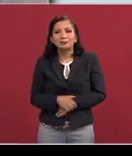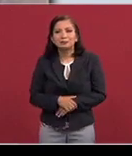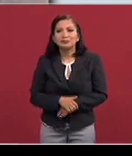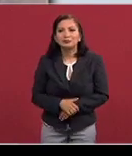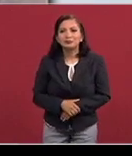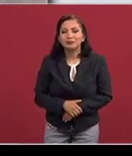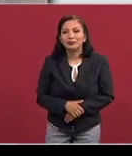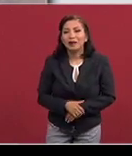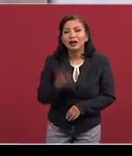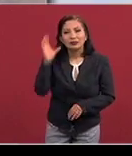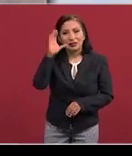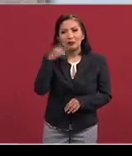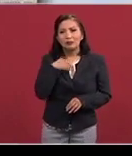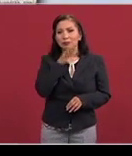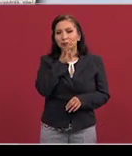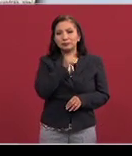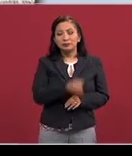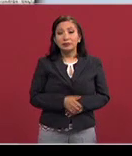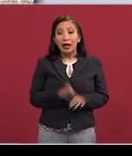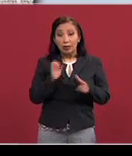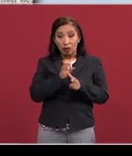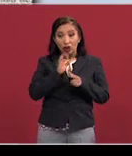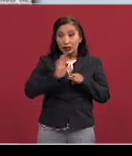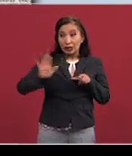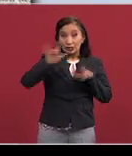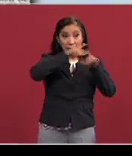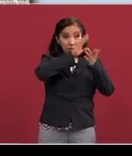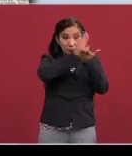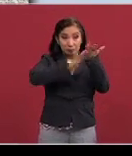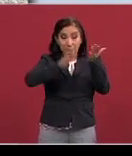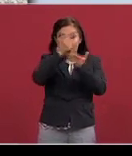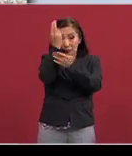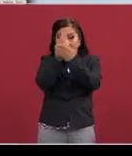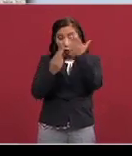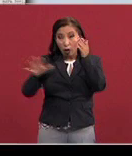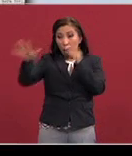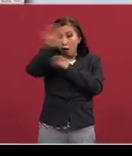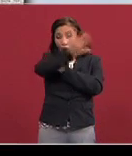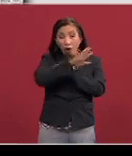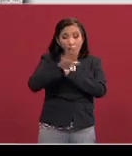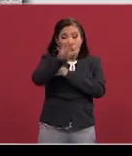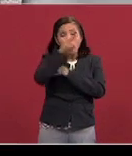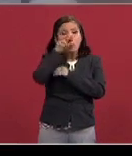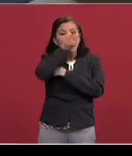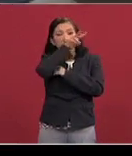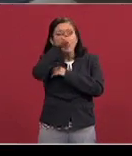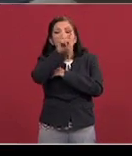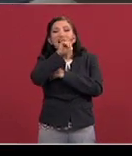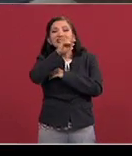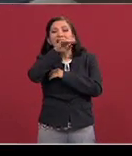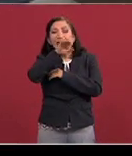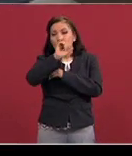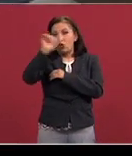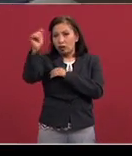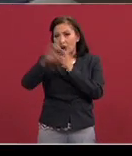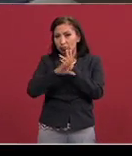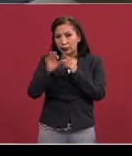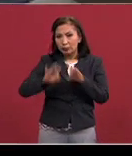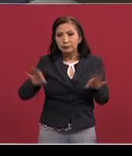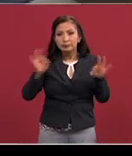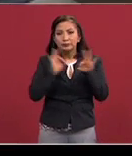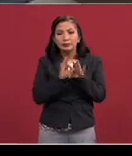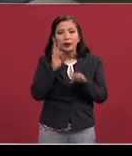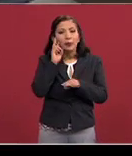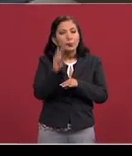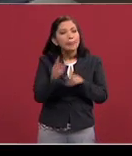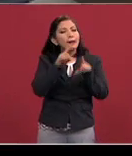energía telúrica que las ciencias no pueden explicar. Entonces es básicamente paisaje lo que vemos. Sí, es paisaje, y también algo que es muy interesante es